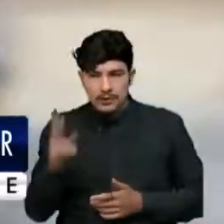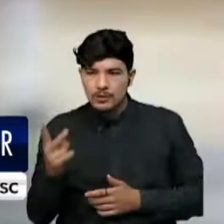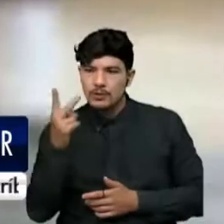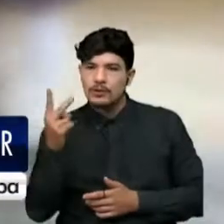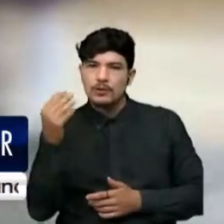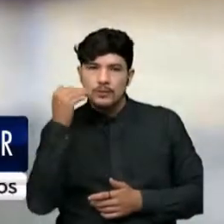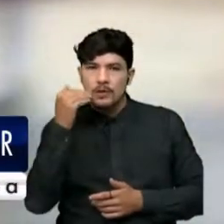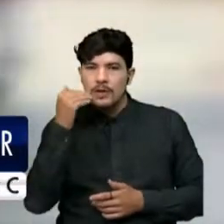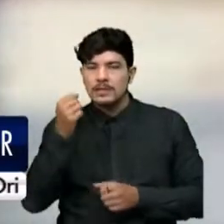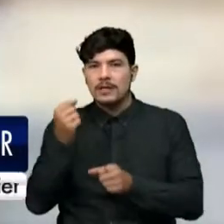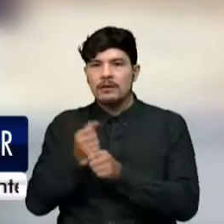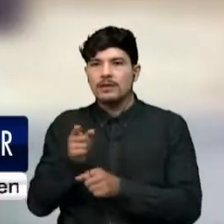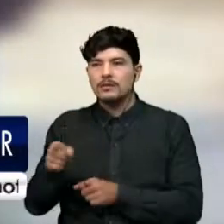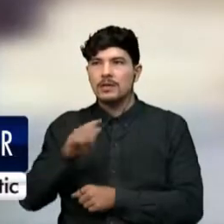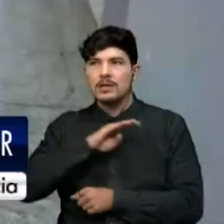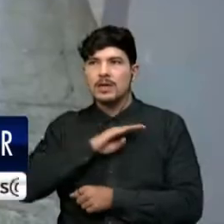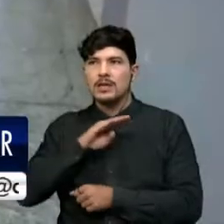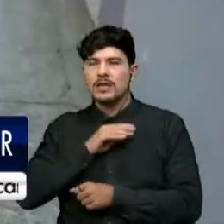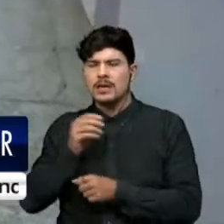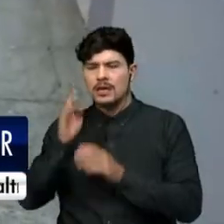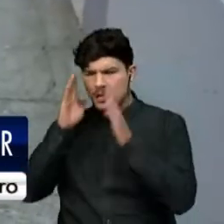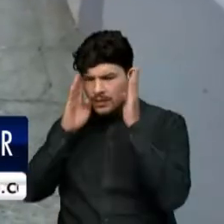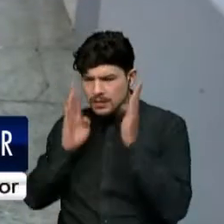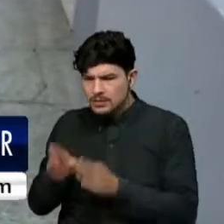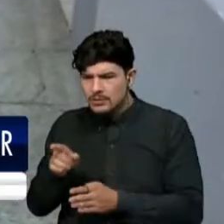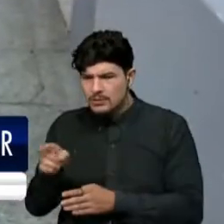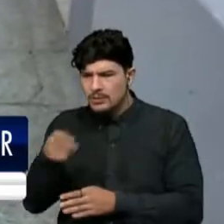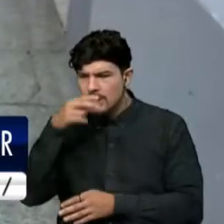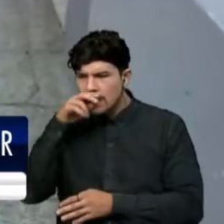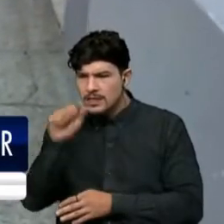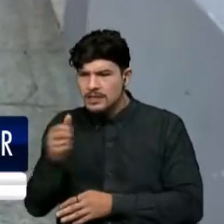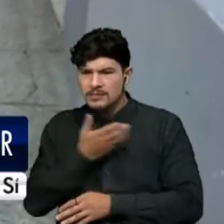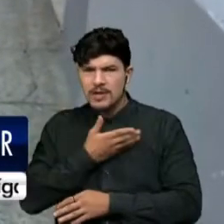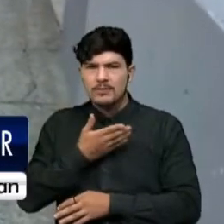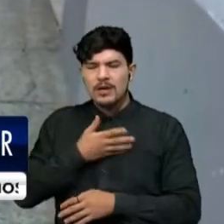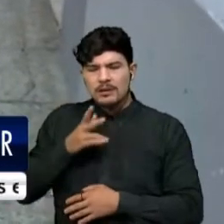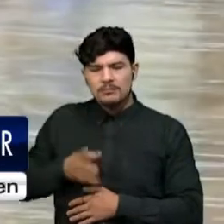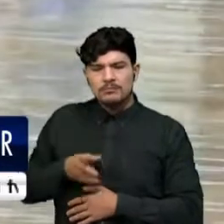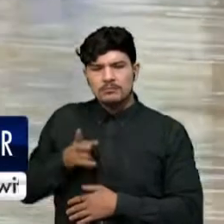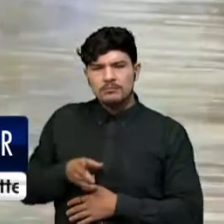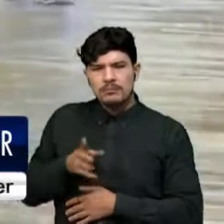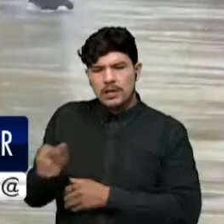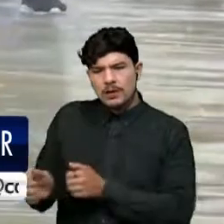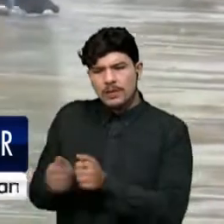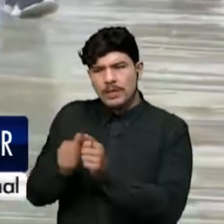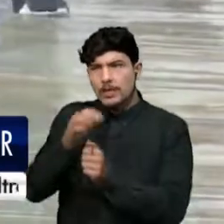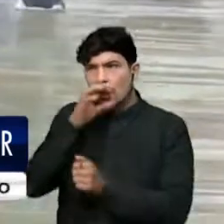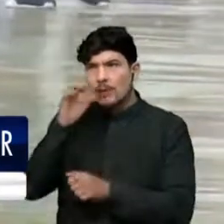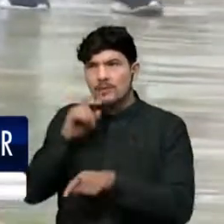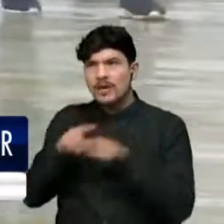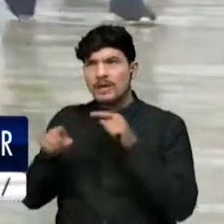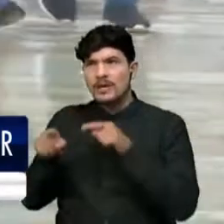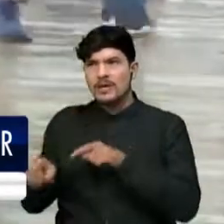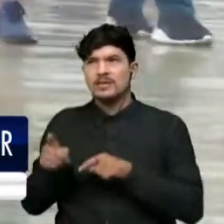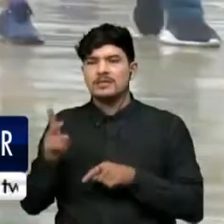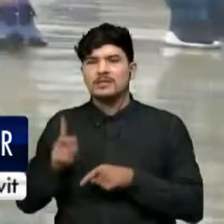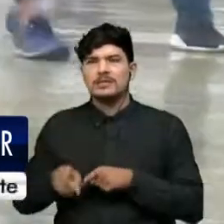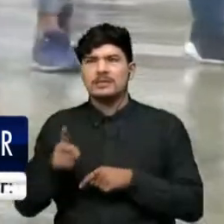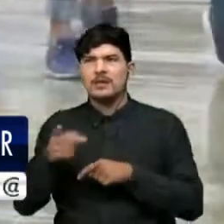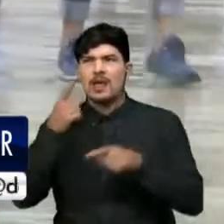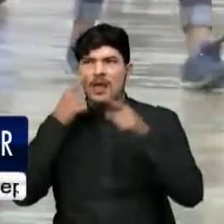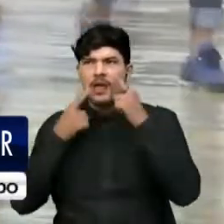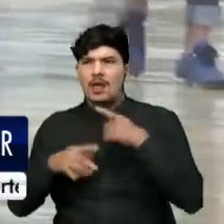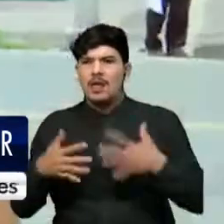que trabajan en la alcaldía que les causó atención, que la niña y la mamá caminaban al lado de un hombre y solo ellas iban inconsolables